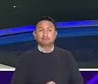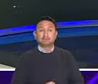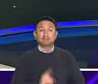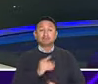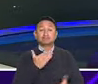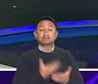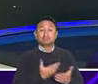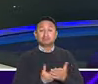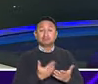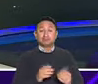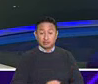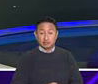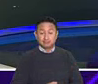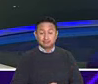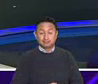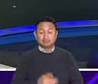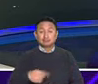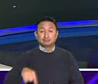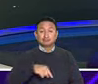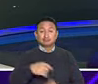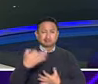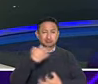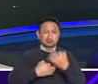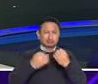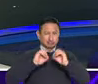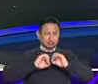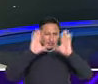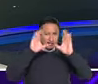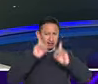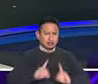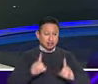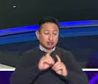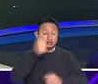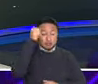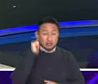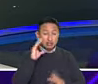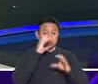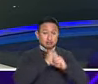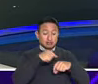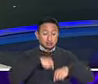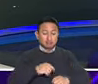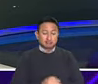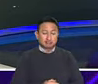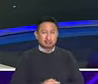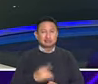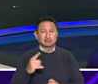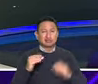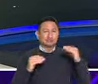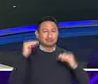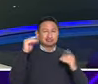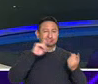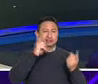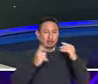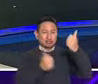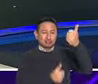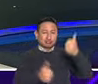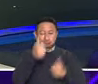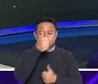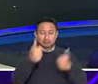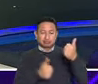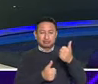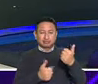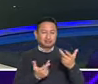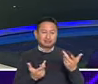clarísimo, Priscila, muy amable, está muy claro los datos, lo habíamos dicho en la noche, era poco probable que vayan cambiando las